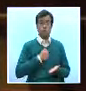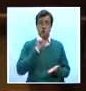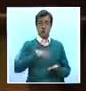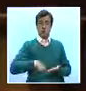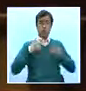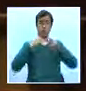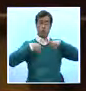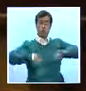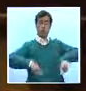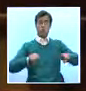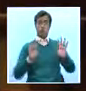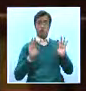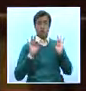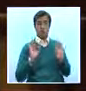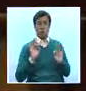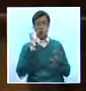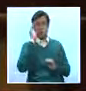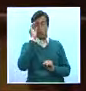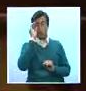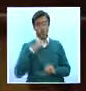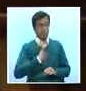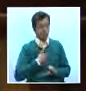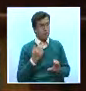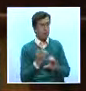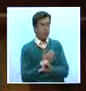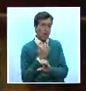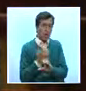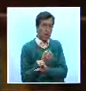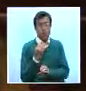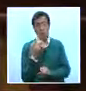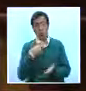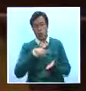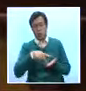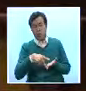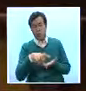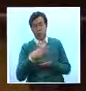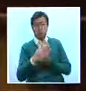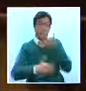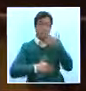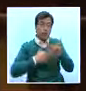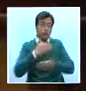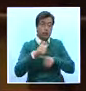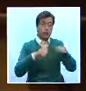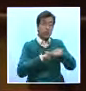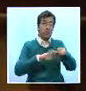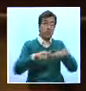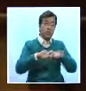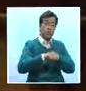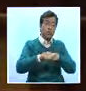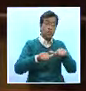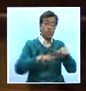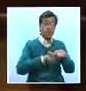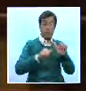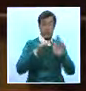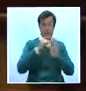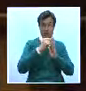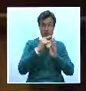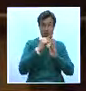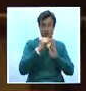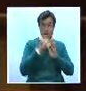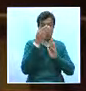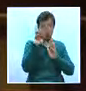declaración y hacer su propio cálculo, hacer su propia declaración, que después la Administración Tributaria Central, en este